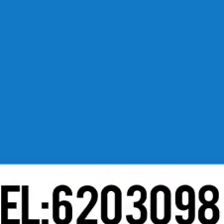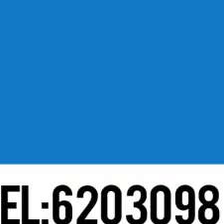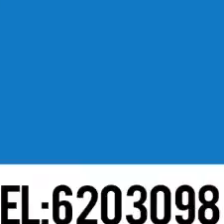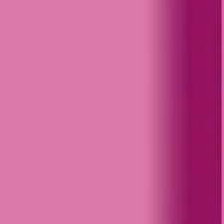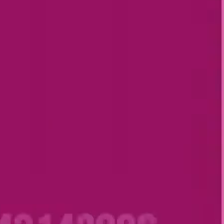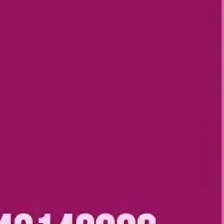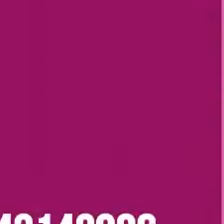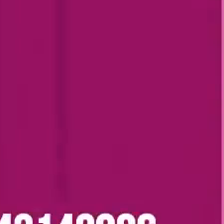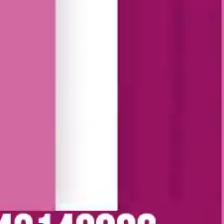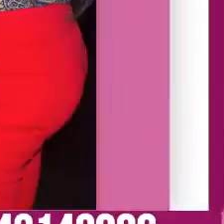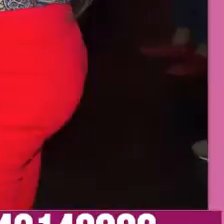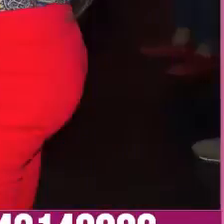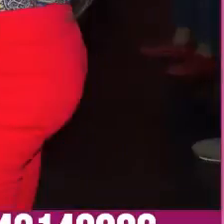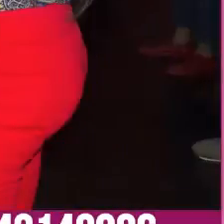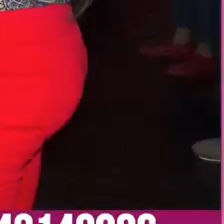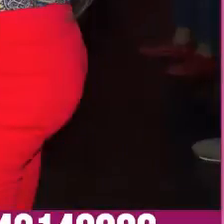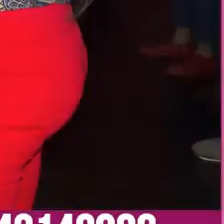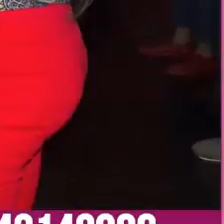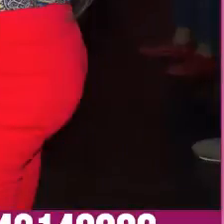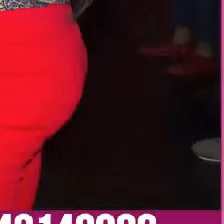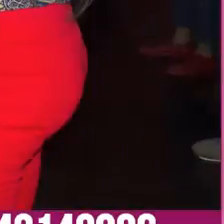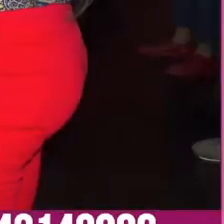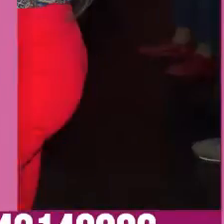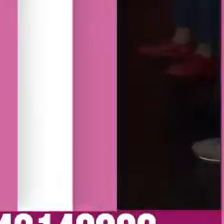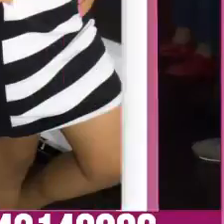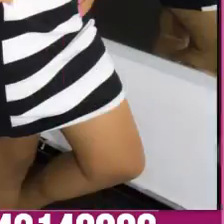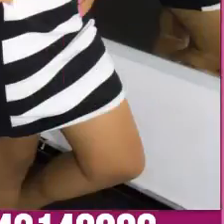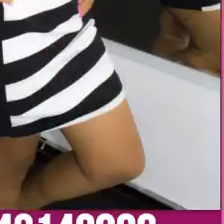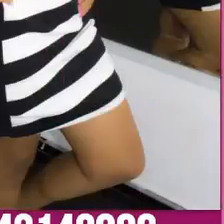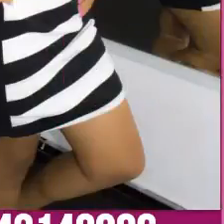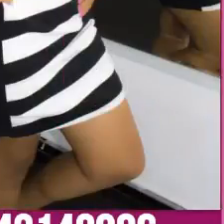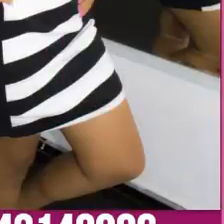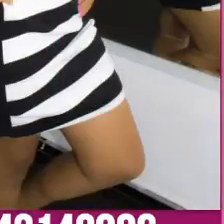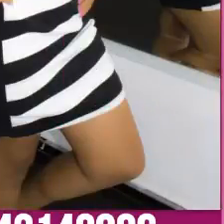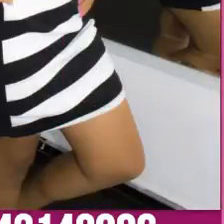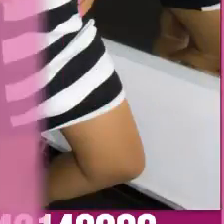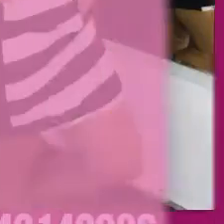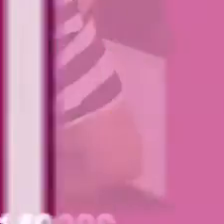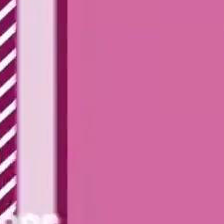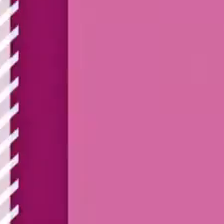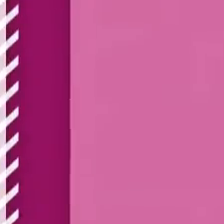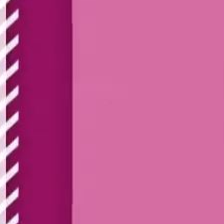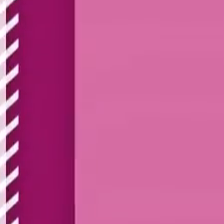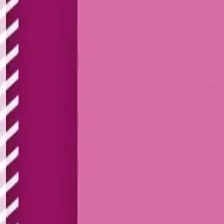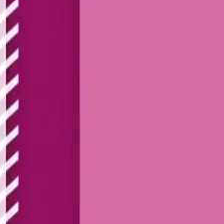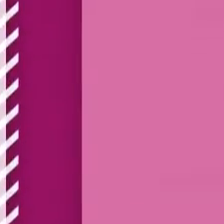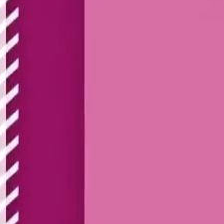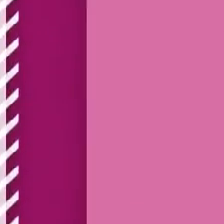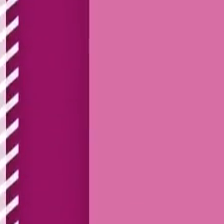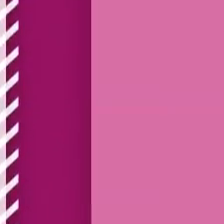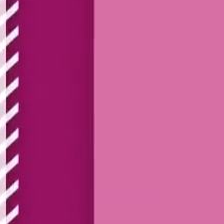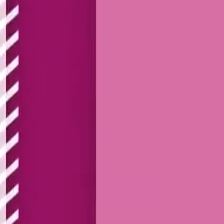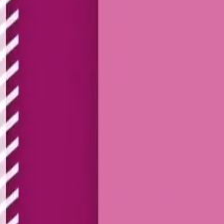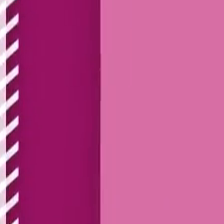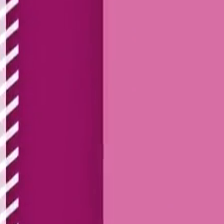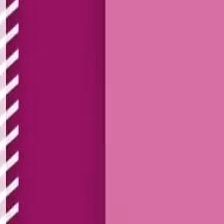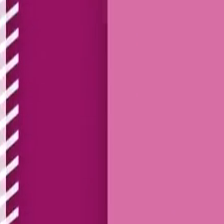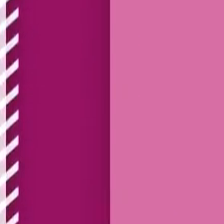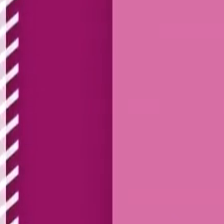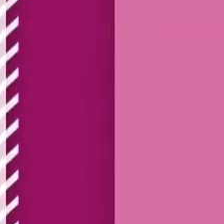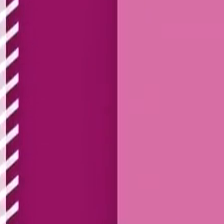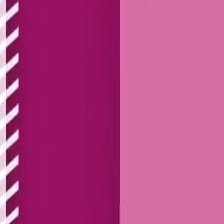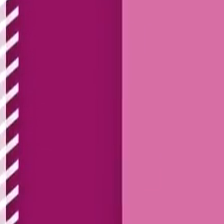con el tiempo. Maquillador profesional, asesoría de imagen personalizada y todo lo que necesitas para verte y sentirte espectacular. Edwin